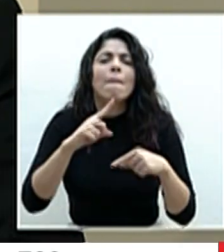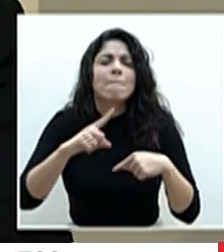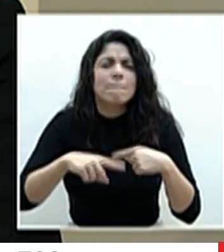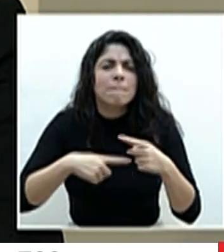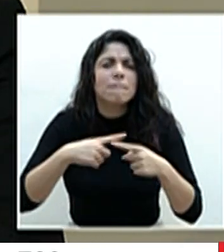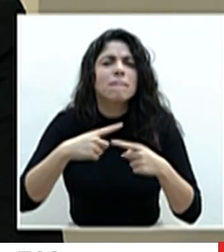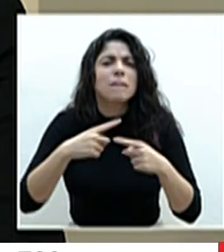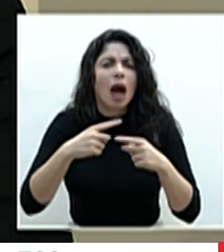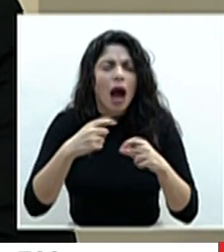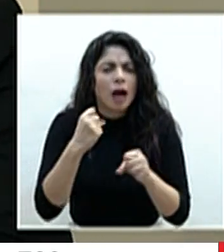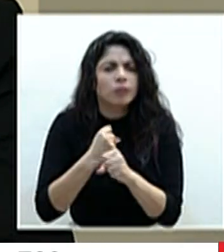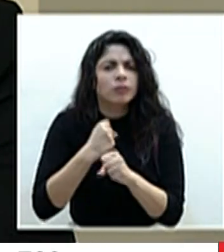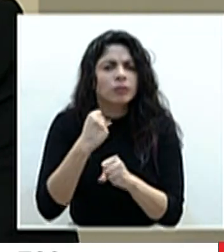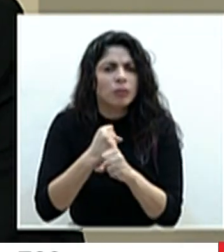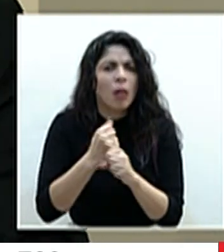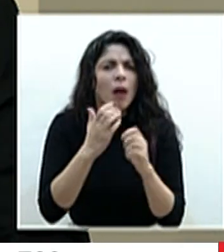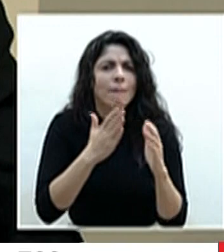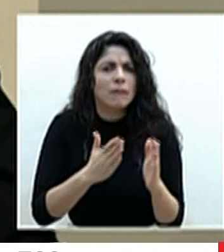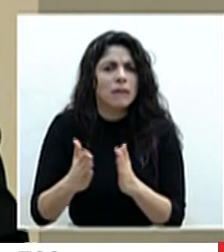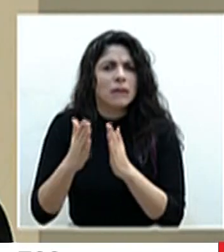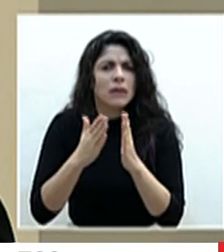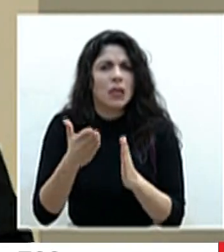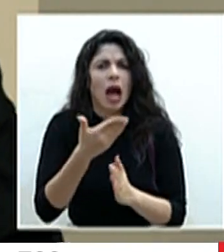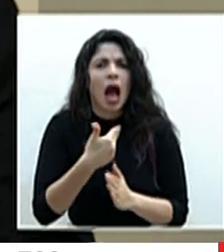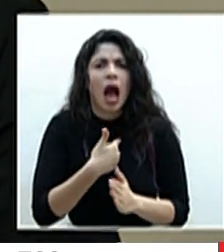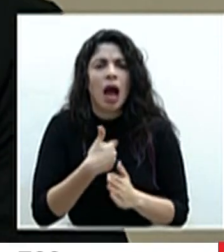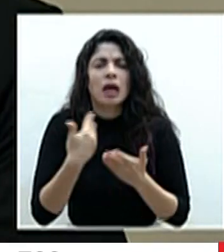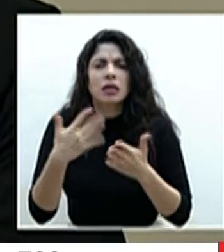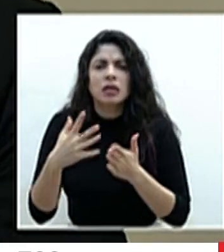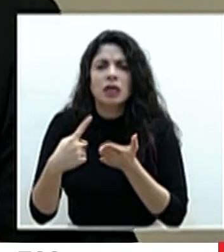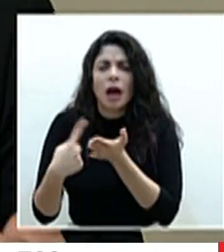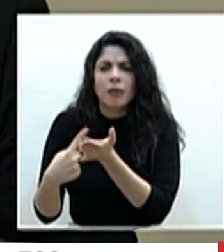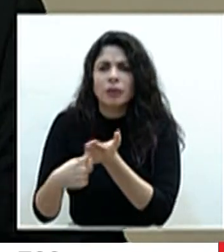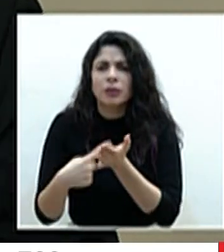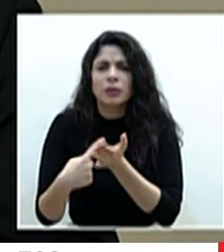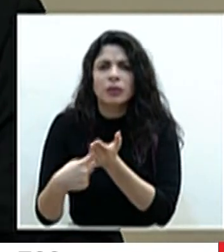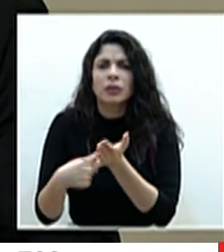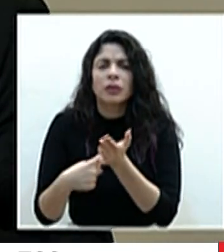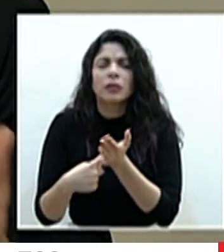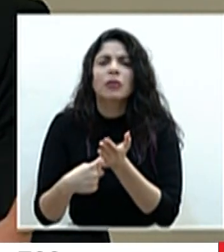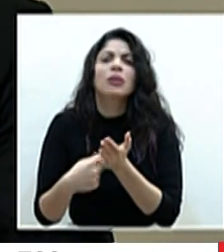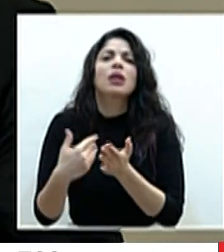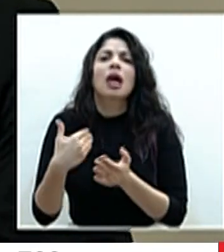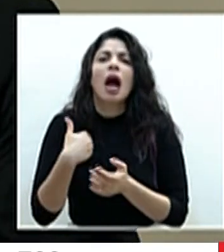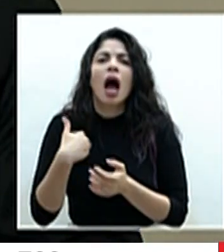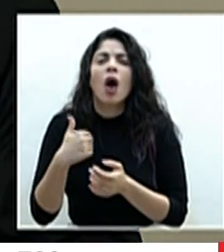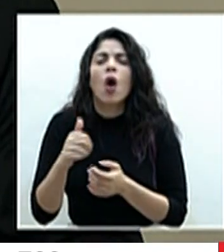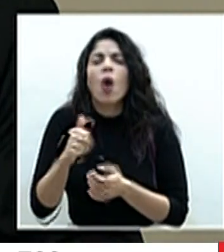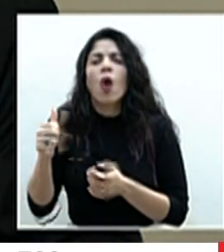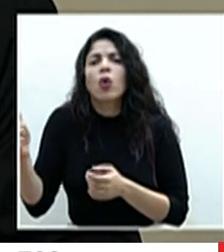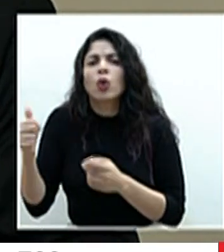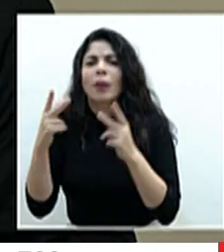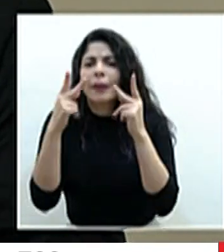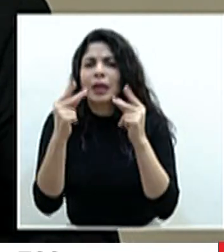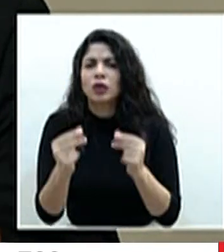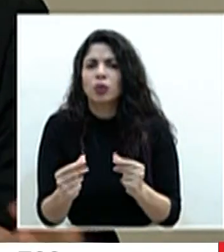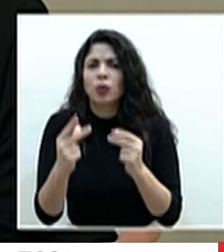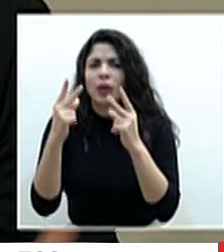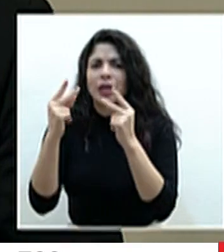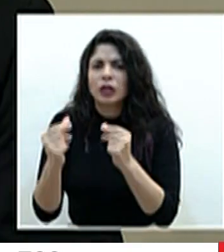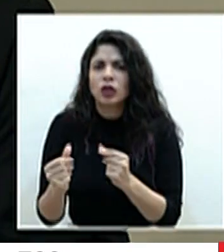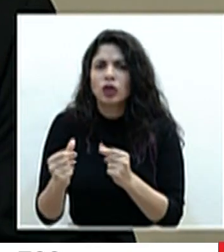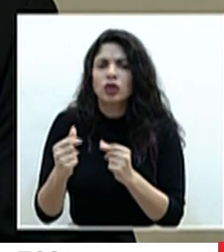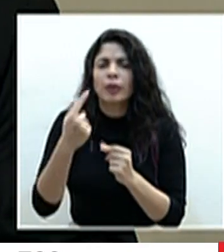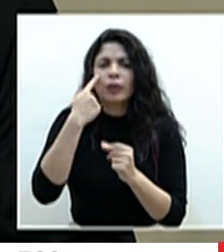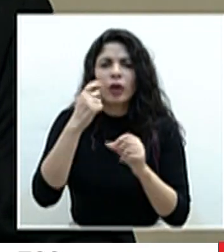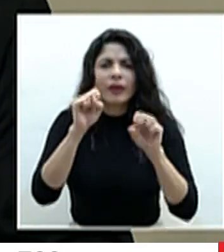adelante planes que están allí y que hemos comentado. Llevaremos otros presupuestos en materia de